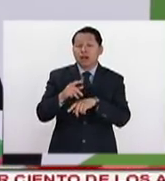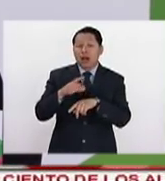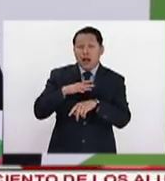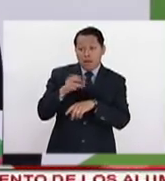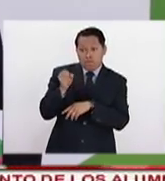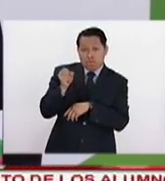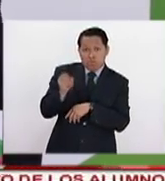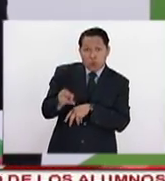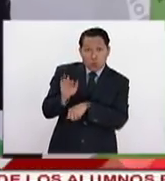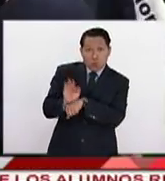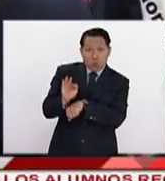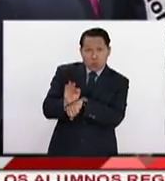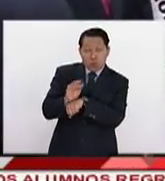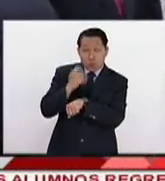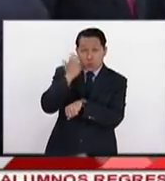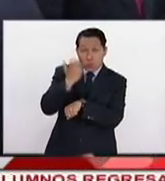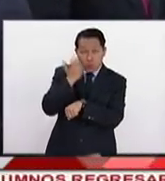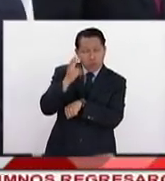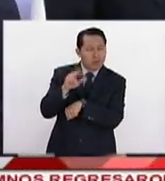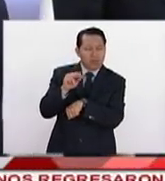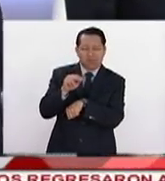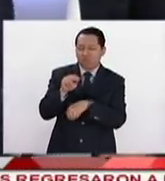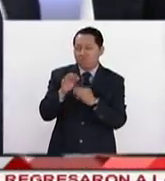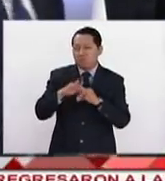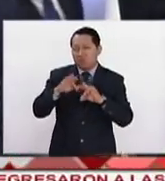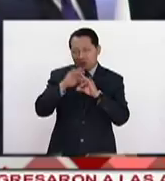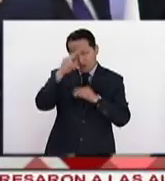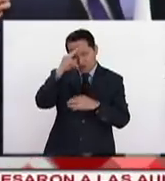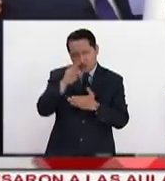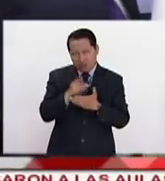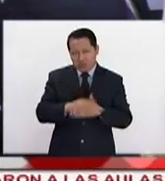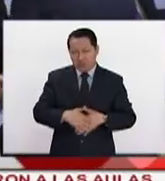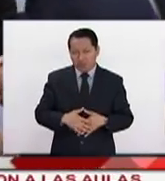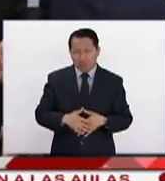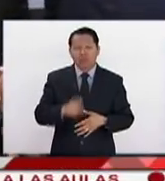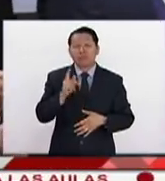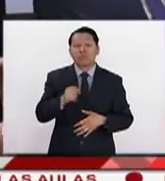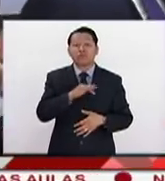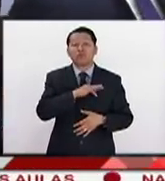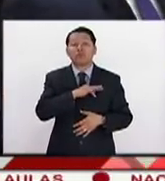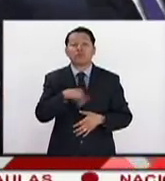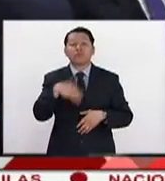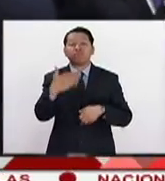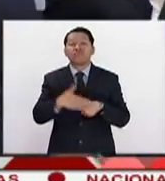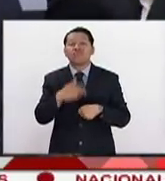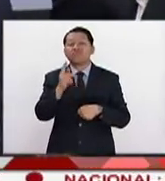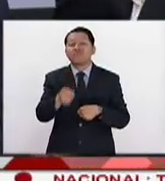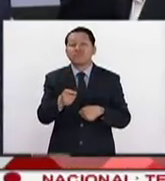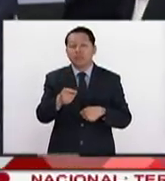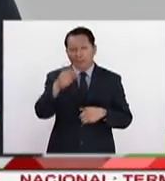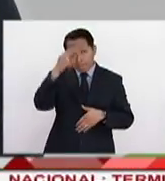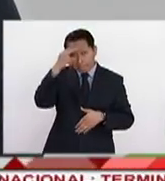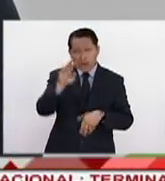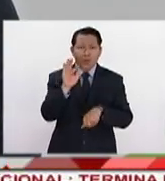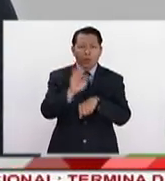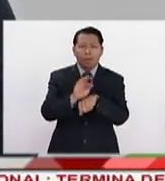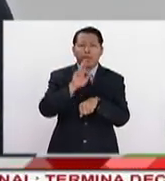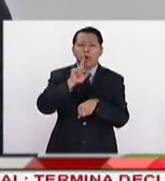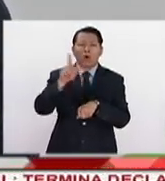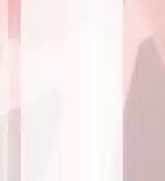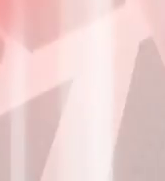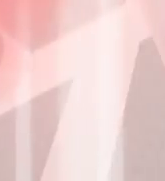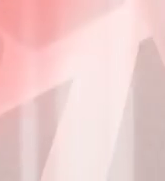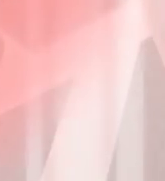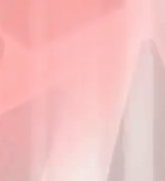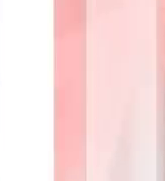ser mexicano. Asimismo, dijo que contenderá para garantizar a México un mejor futuro.